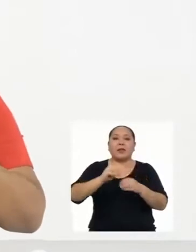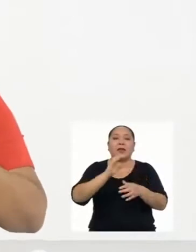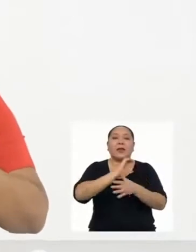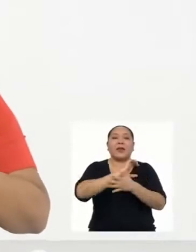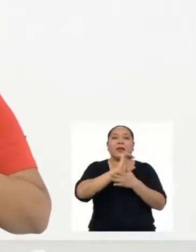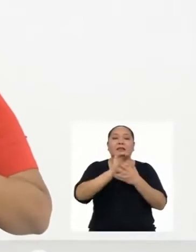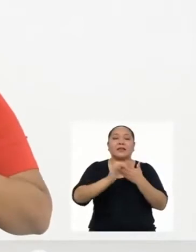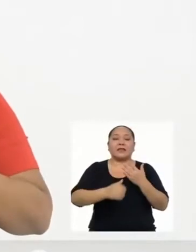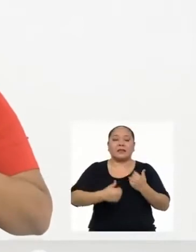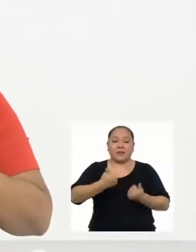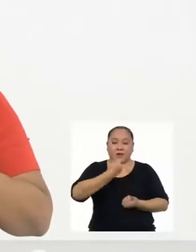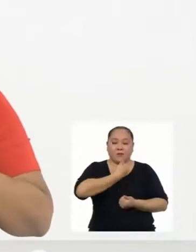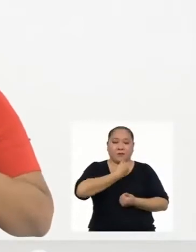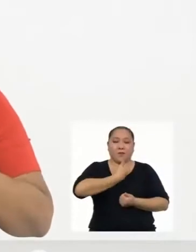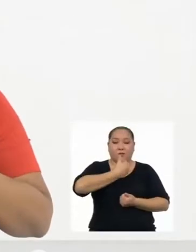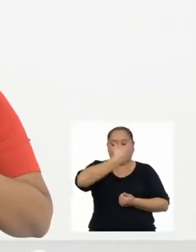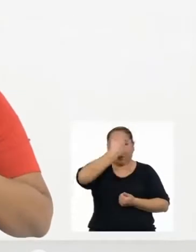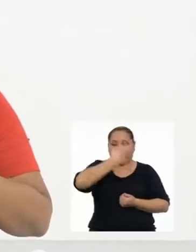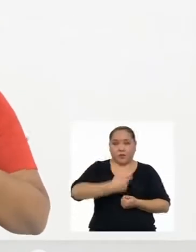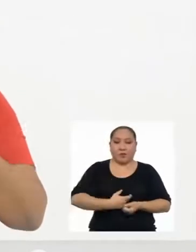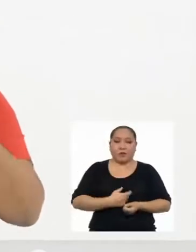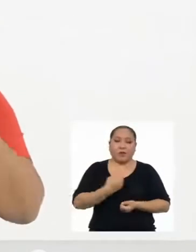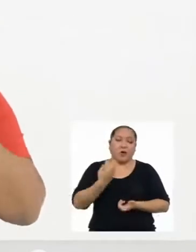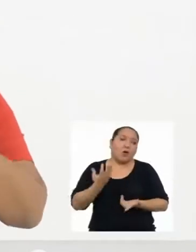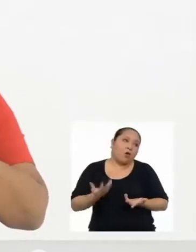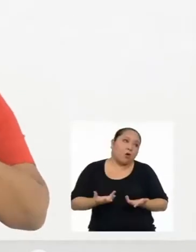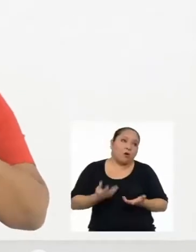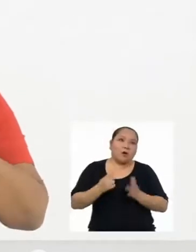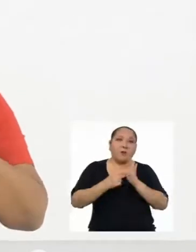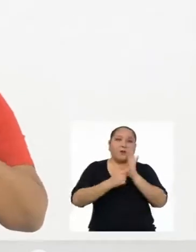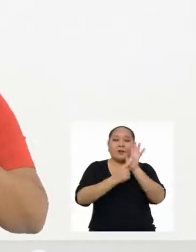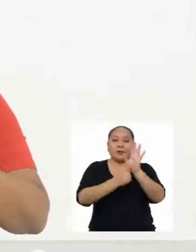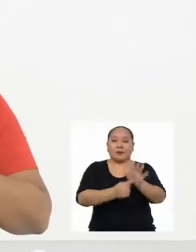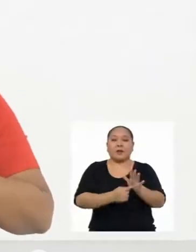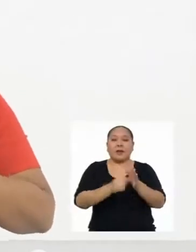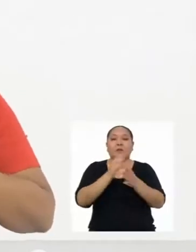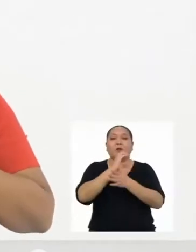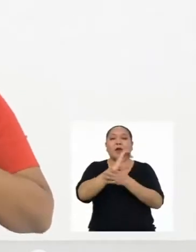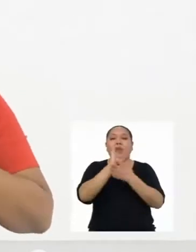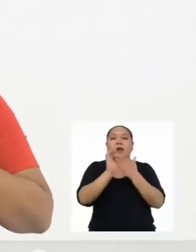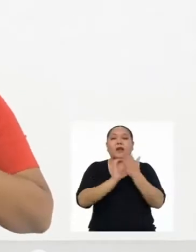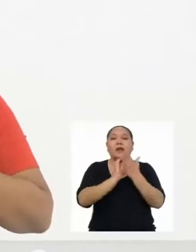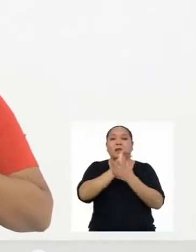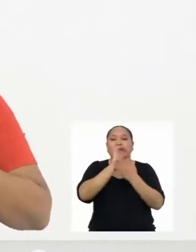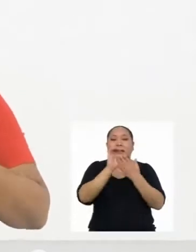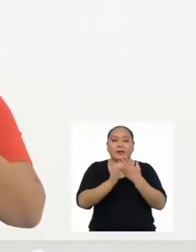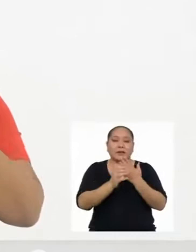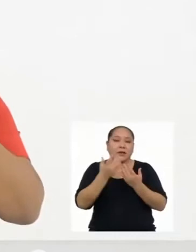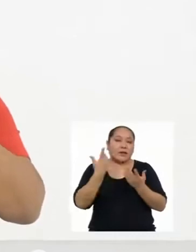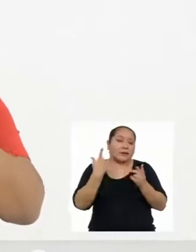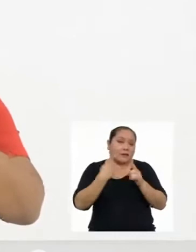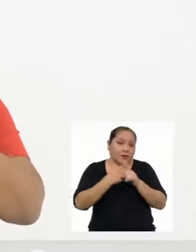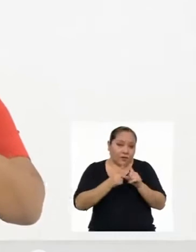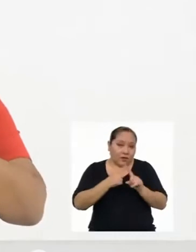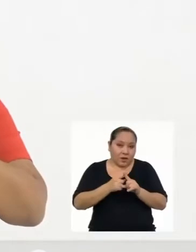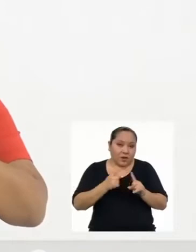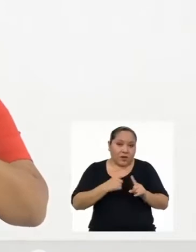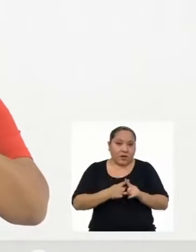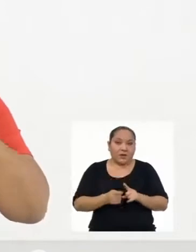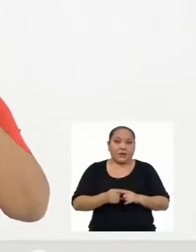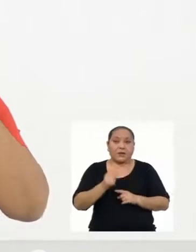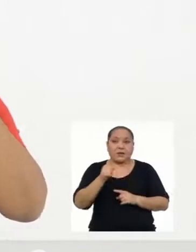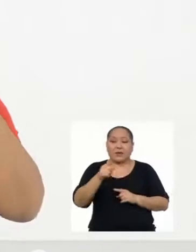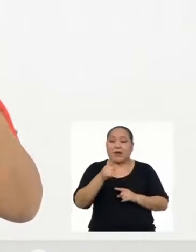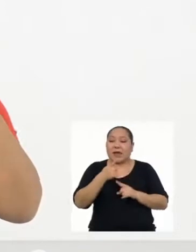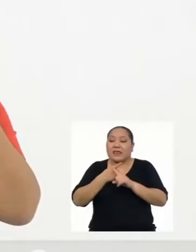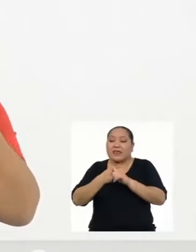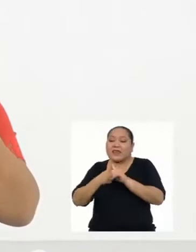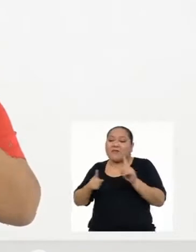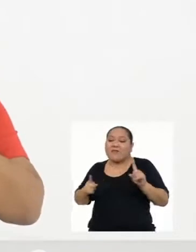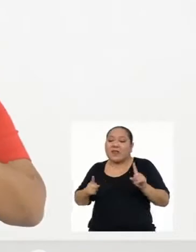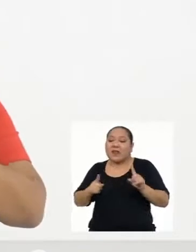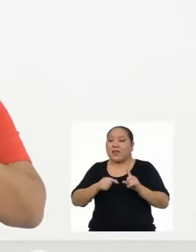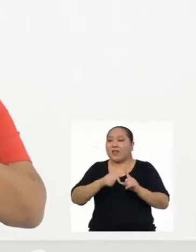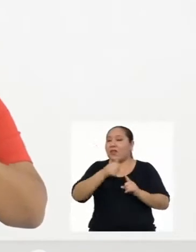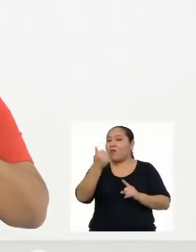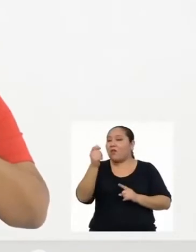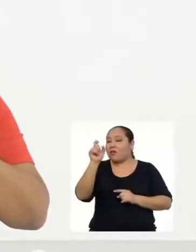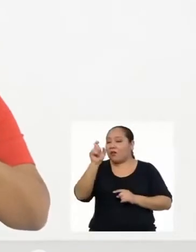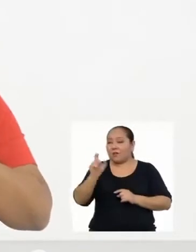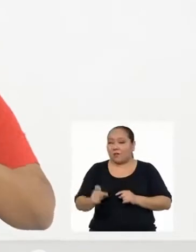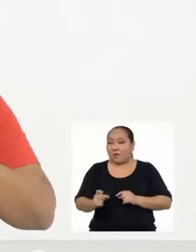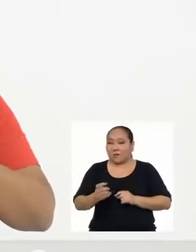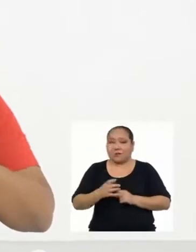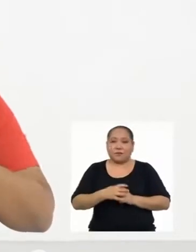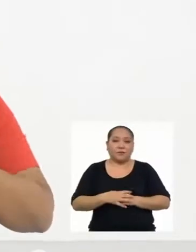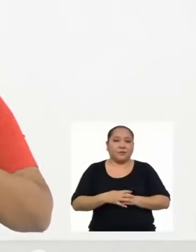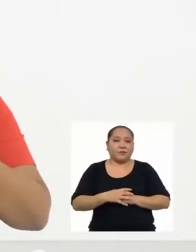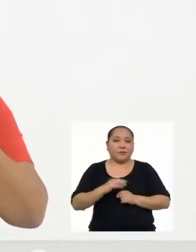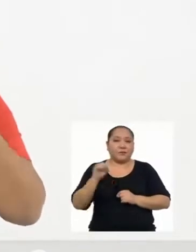somos, entonces presentemos características y o cualidades que te diferencian de los demás